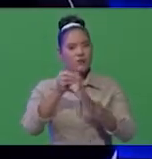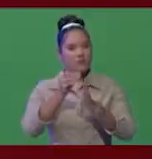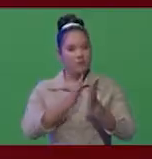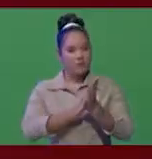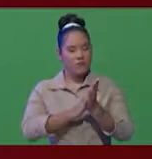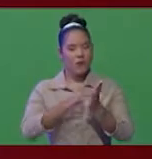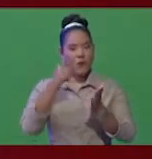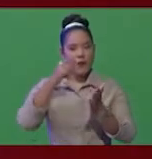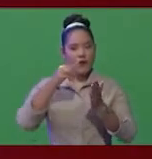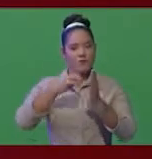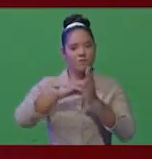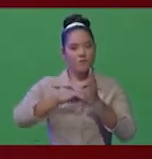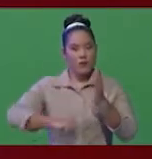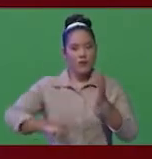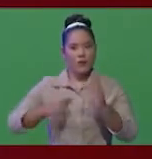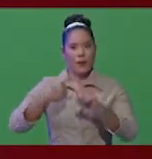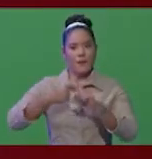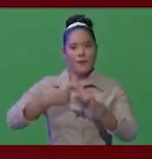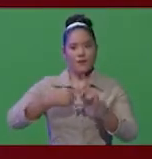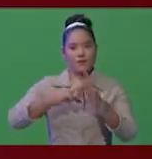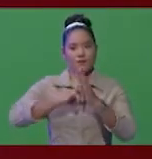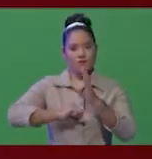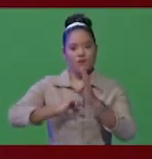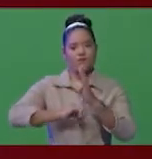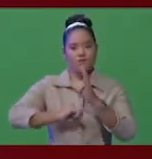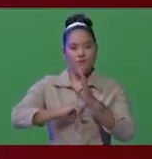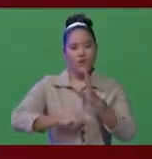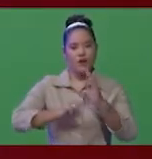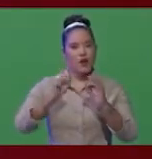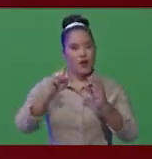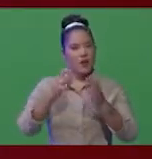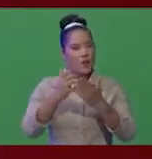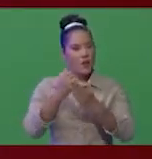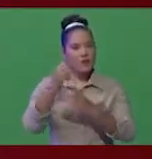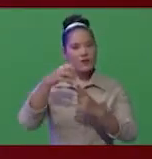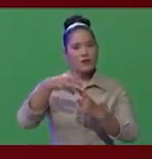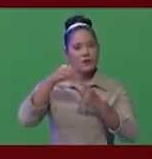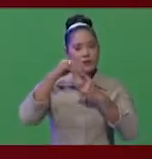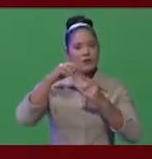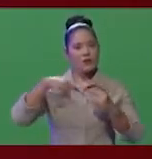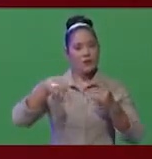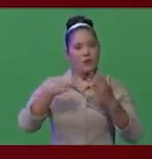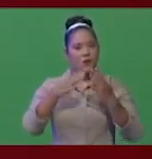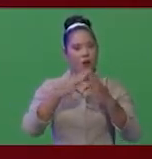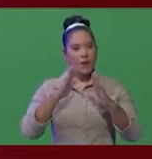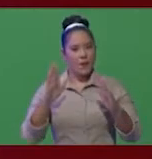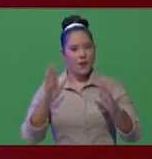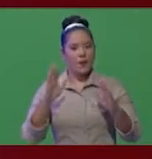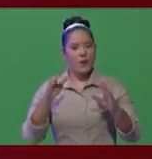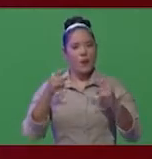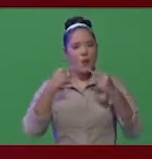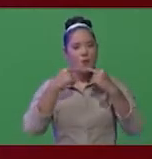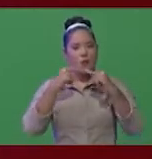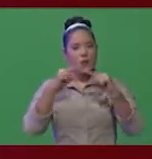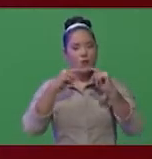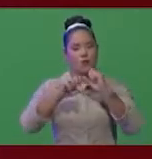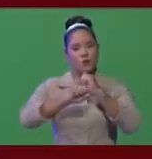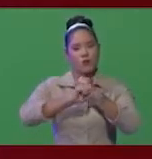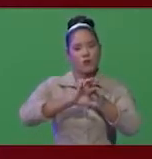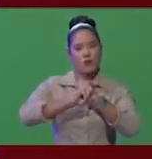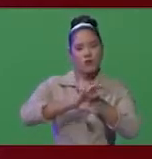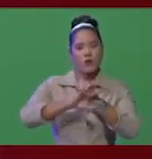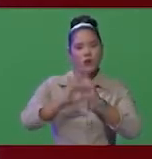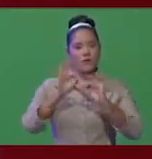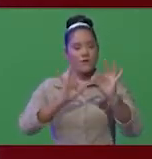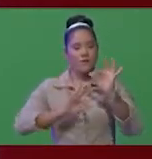beneficios. Claro, lo que no aprovechan los especiales cuando abrimos, las promociones a nivel de feria, donde